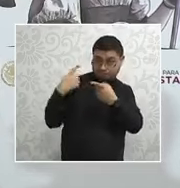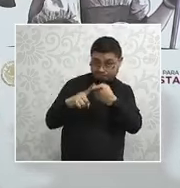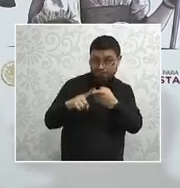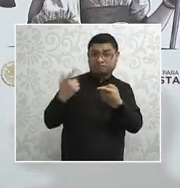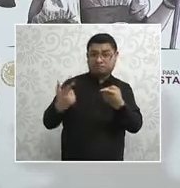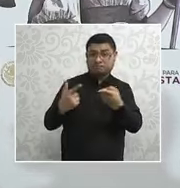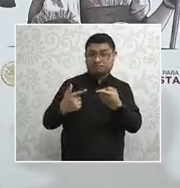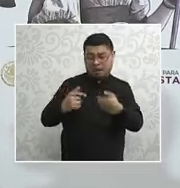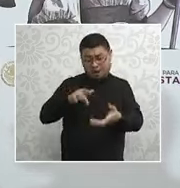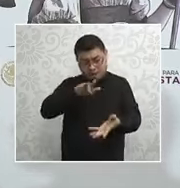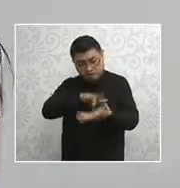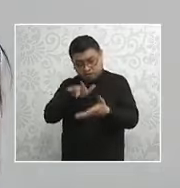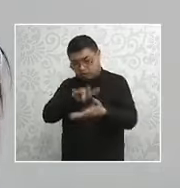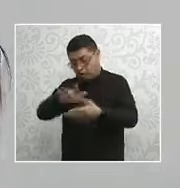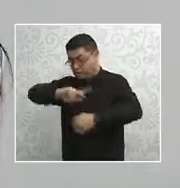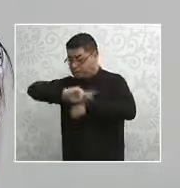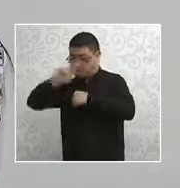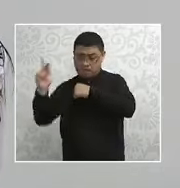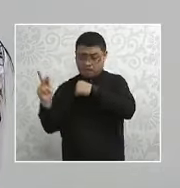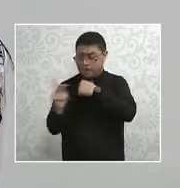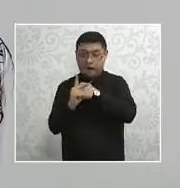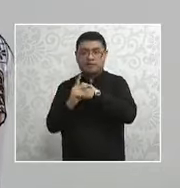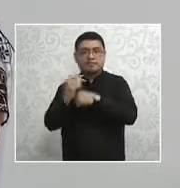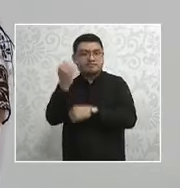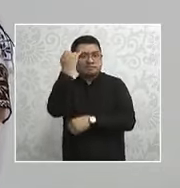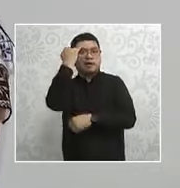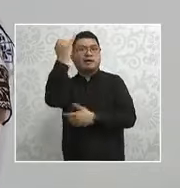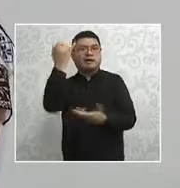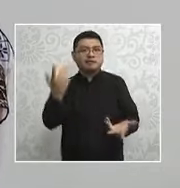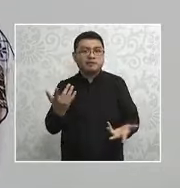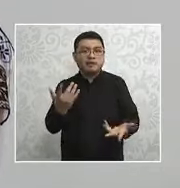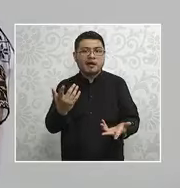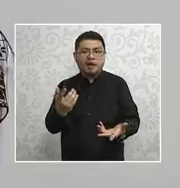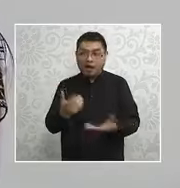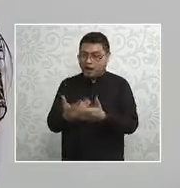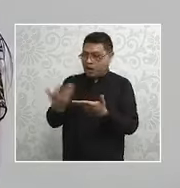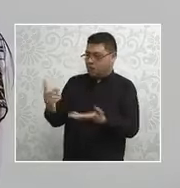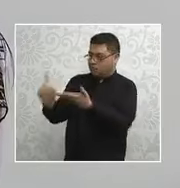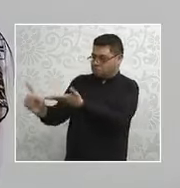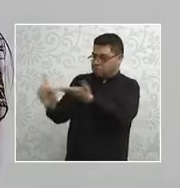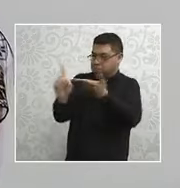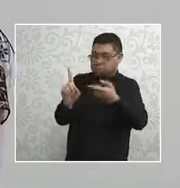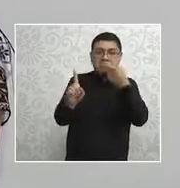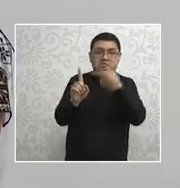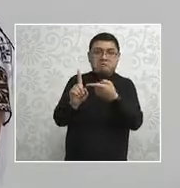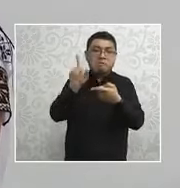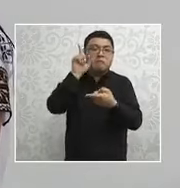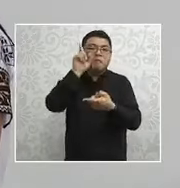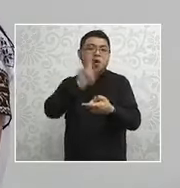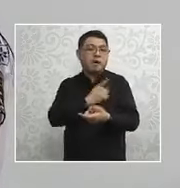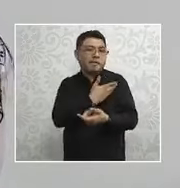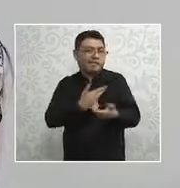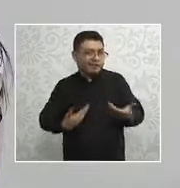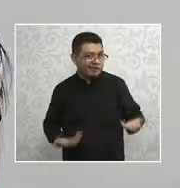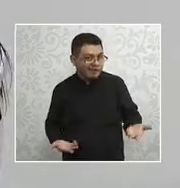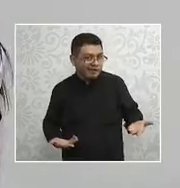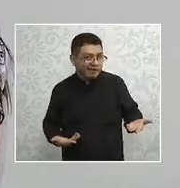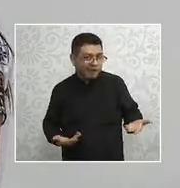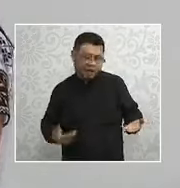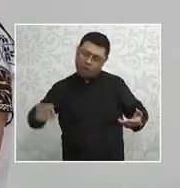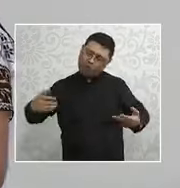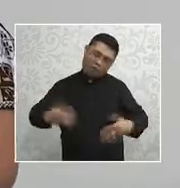adelante al país e imagínense cómo nos va a ir de bien Ahora que tenemos una presidenta mujer por eso estamos